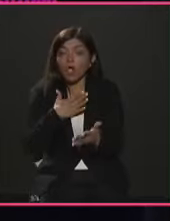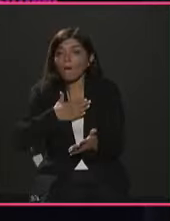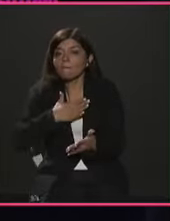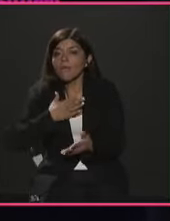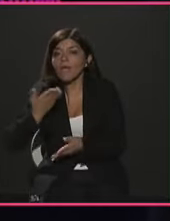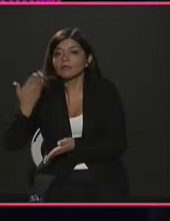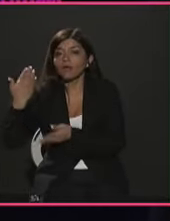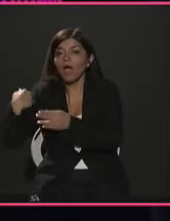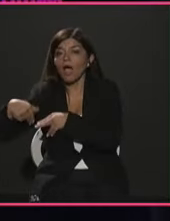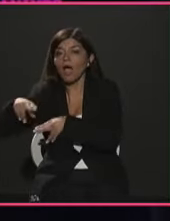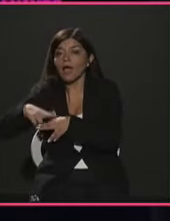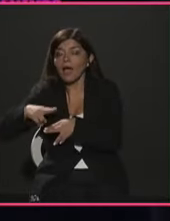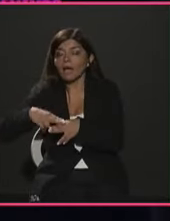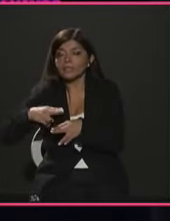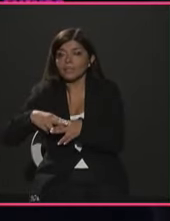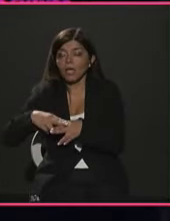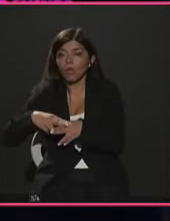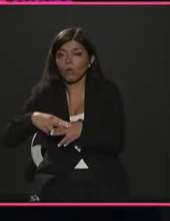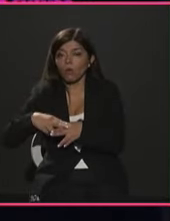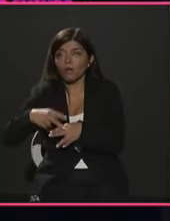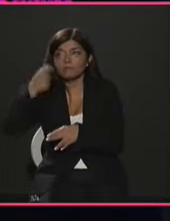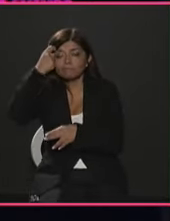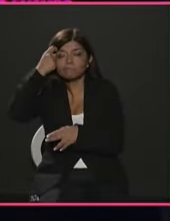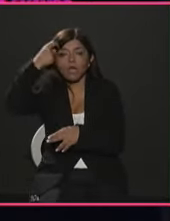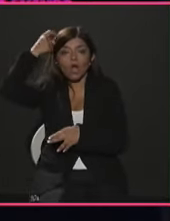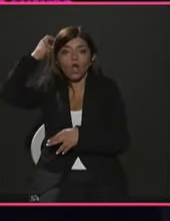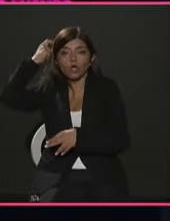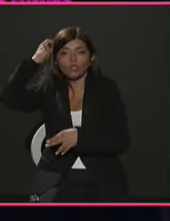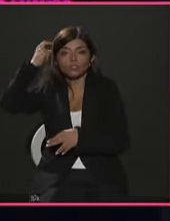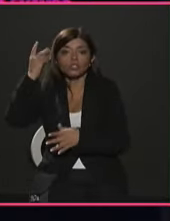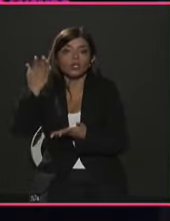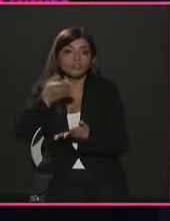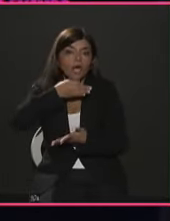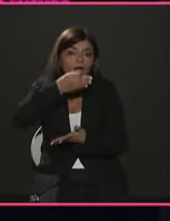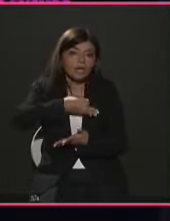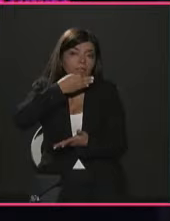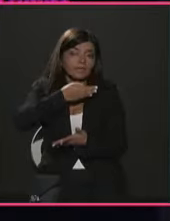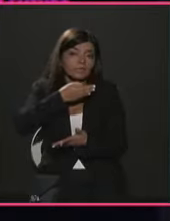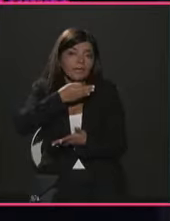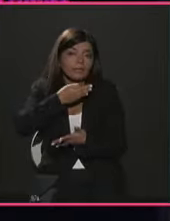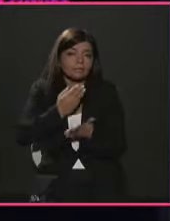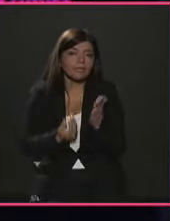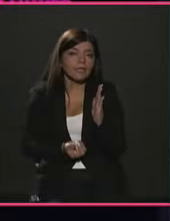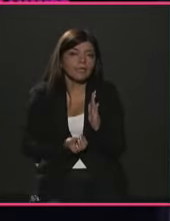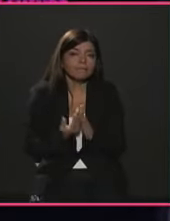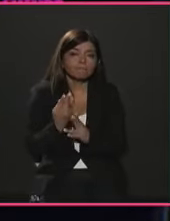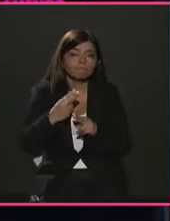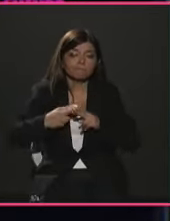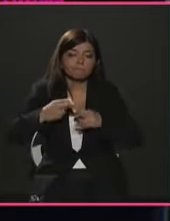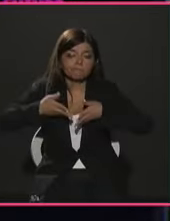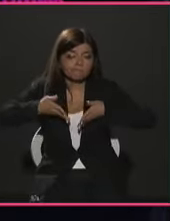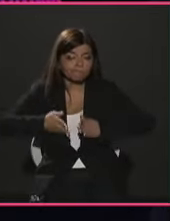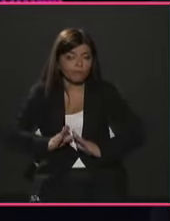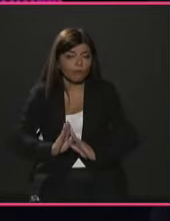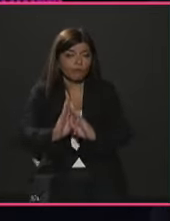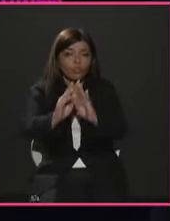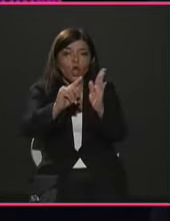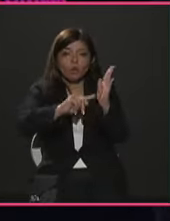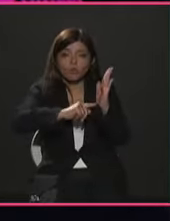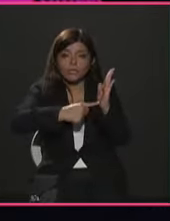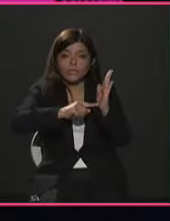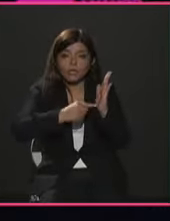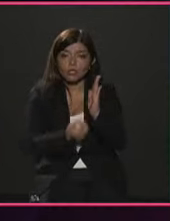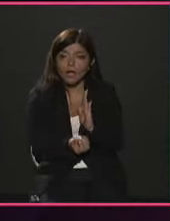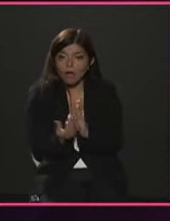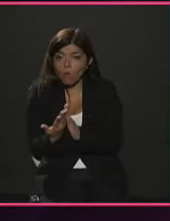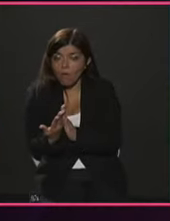antiguo de nuestra conciencia colectiva la narrativa de crear una tecnología que traiga